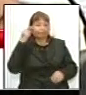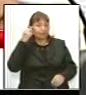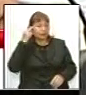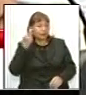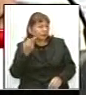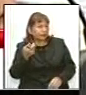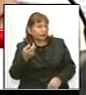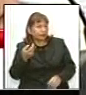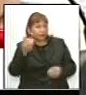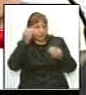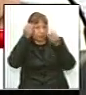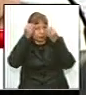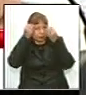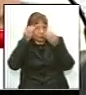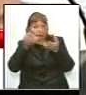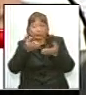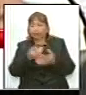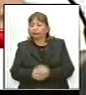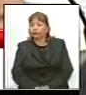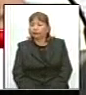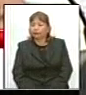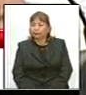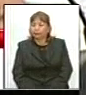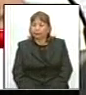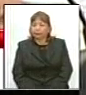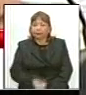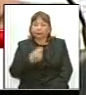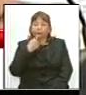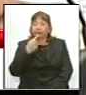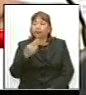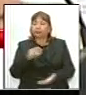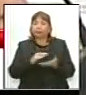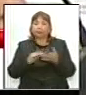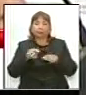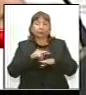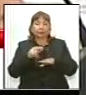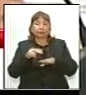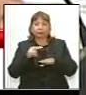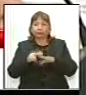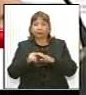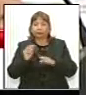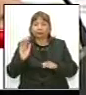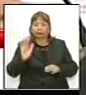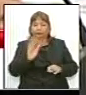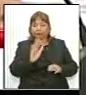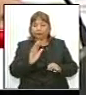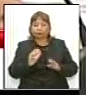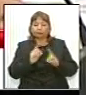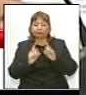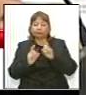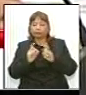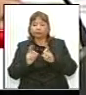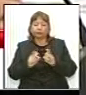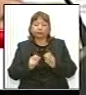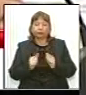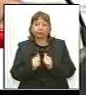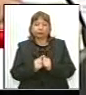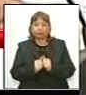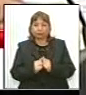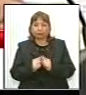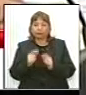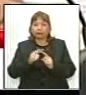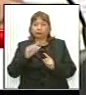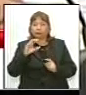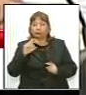acordó pedir opinión a esta comisión, se hizo en virtud de la naturaleza consultiva que poseen las comisiones técnicas